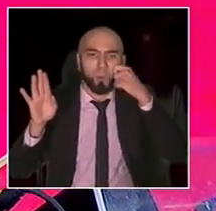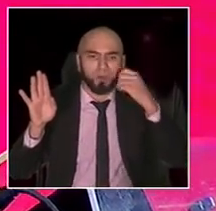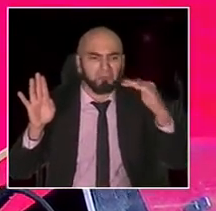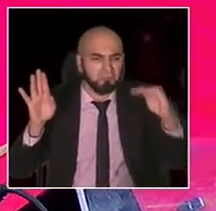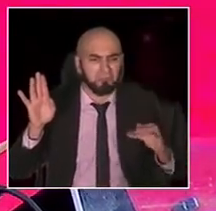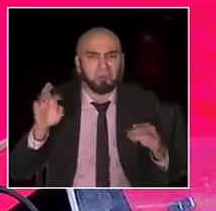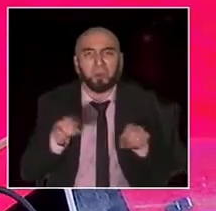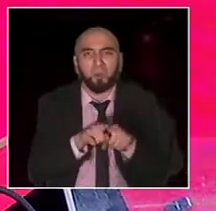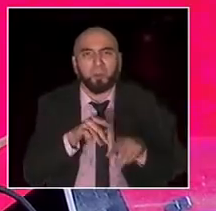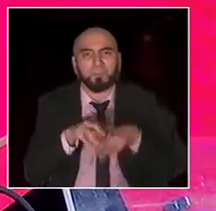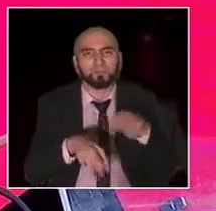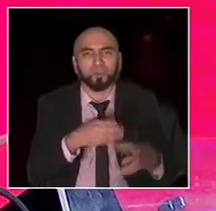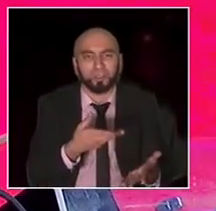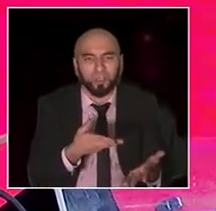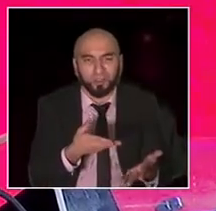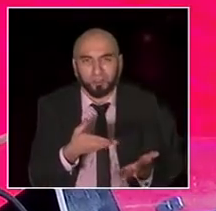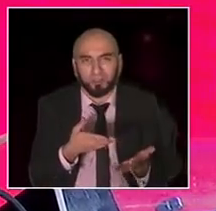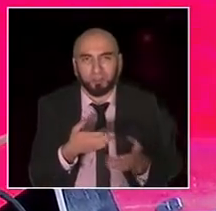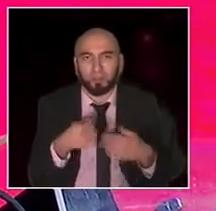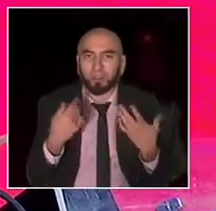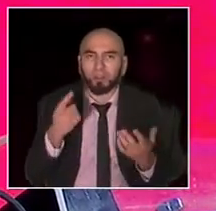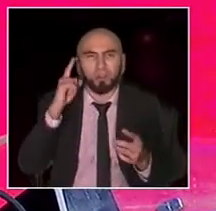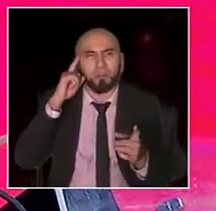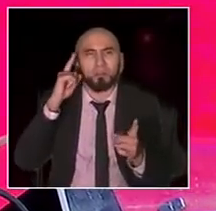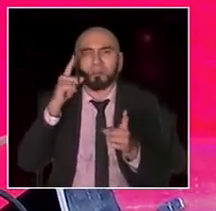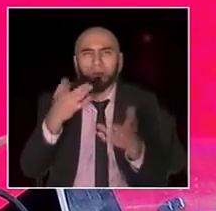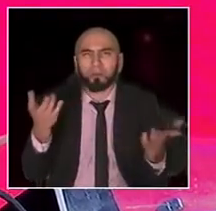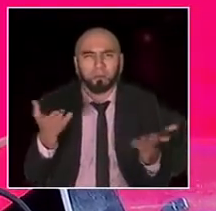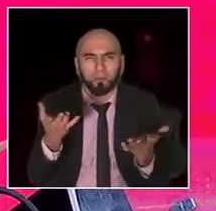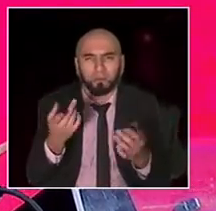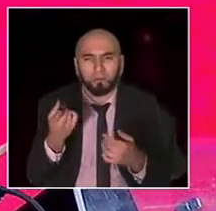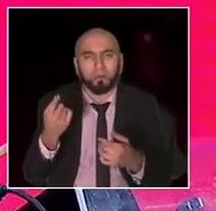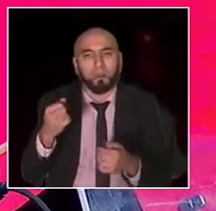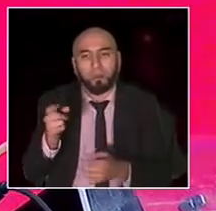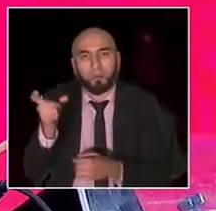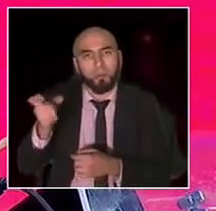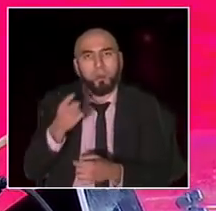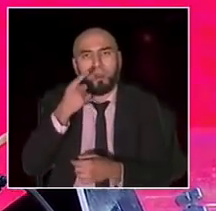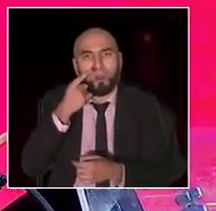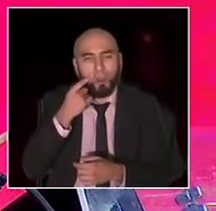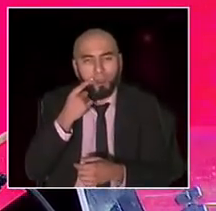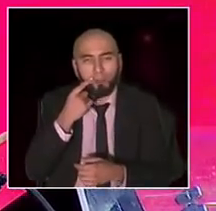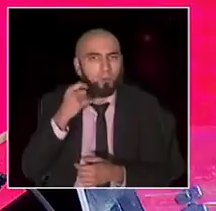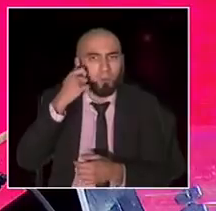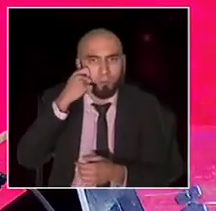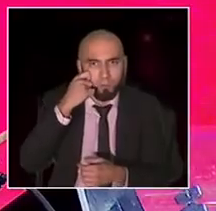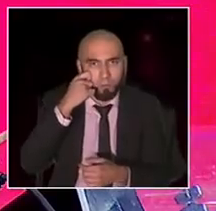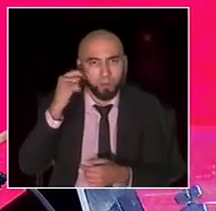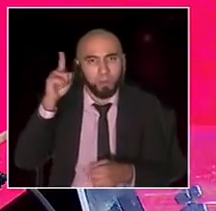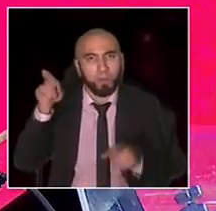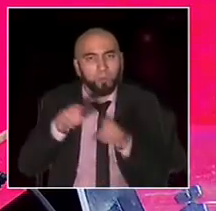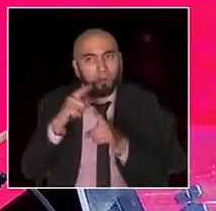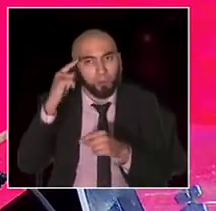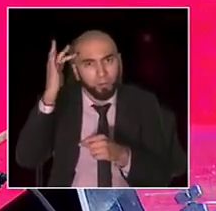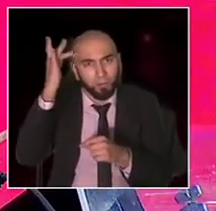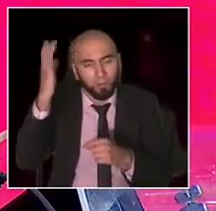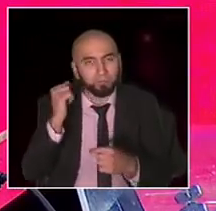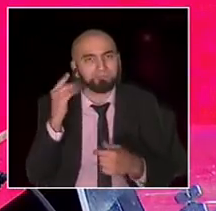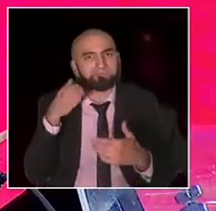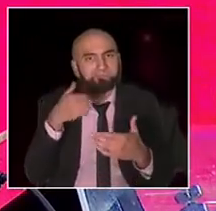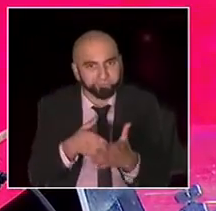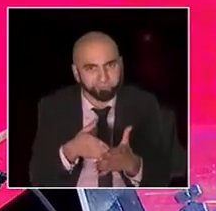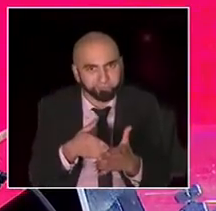Y que en el fondo, este hombre que tiene una inteligencia de acuerdo a esta teoría limitada se va a transformar en obsoleto